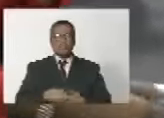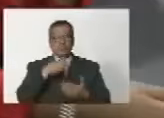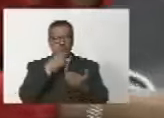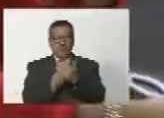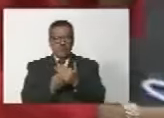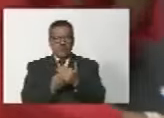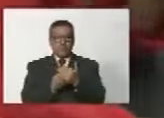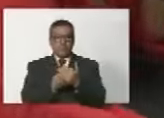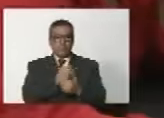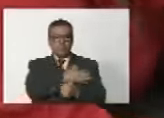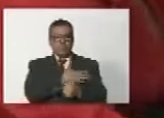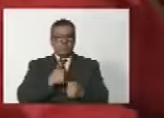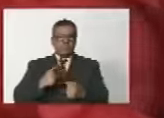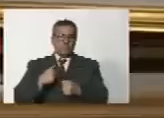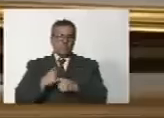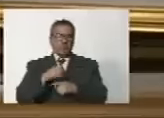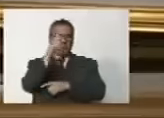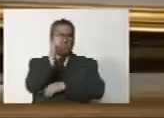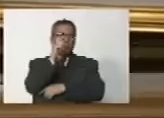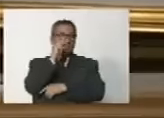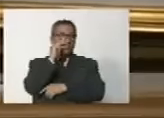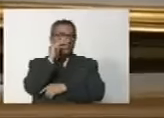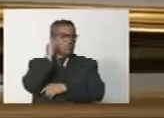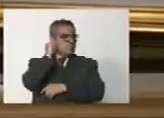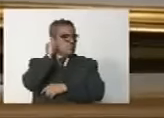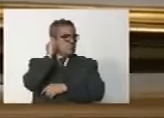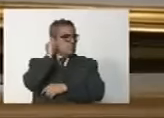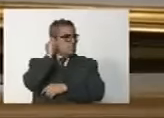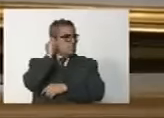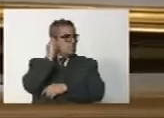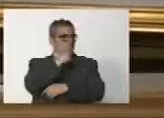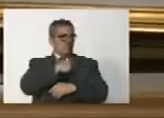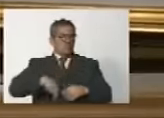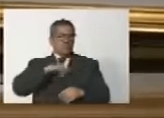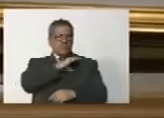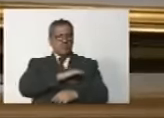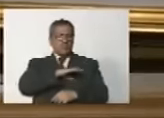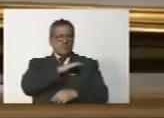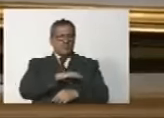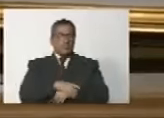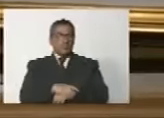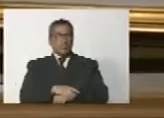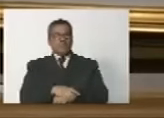Gracias, querida diputada Blanca Ecaut, presidenta de la Comisión